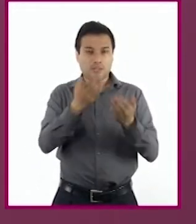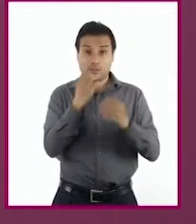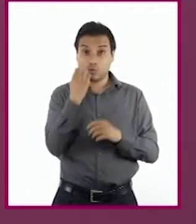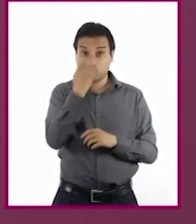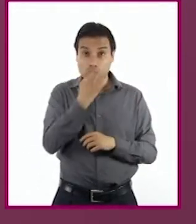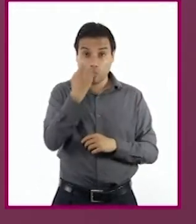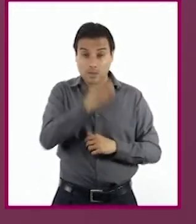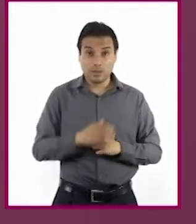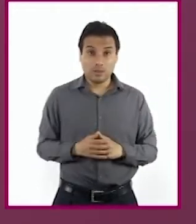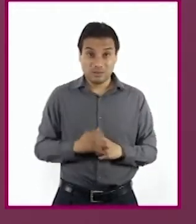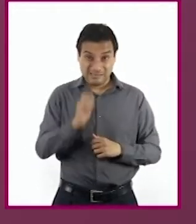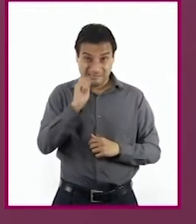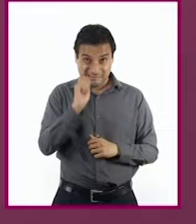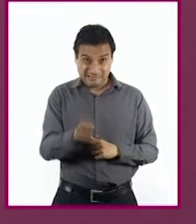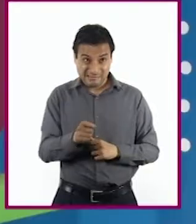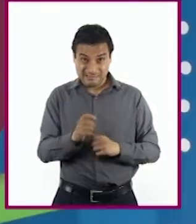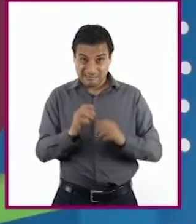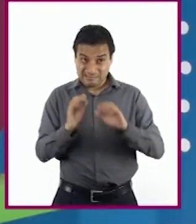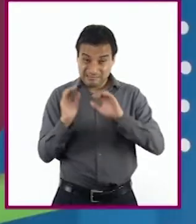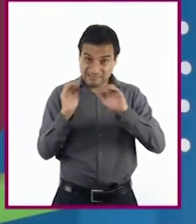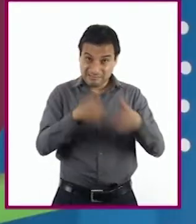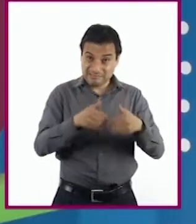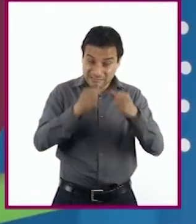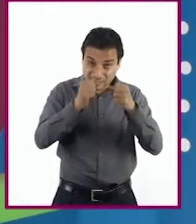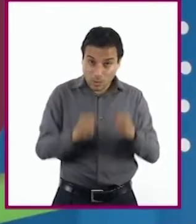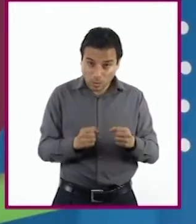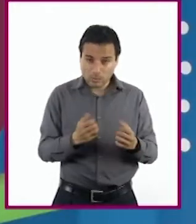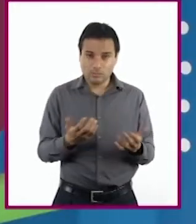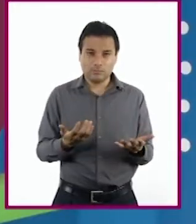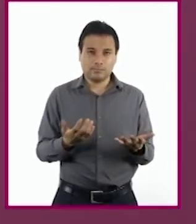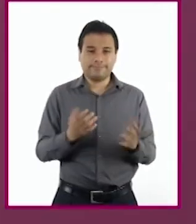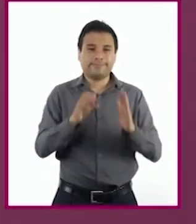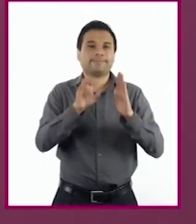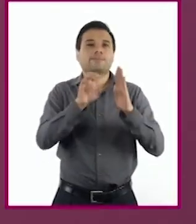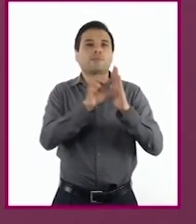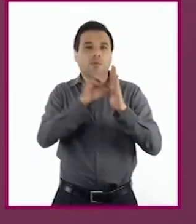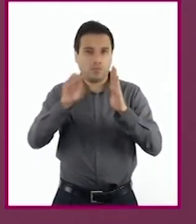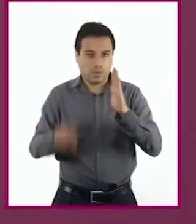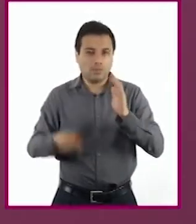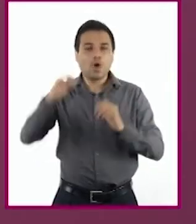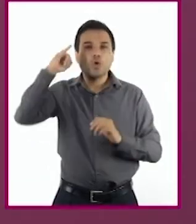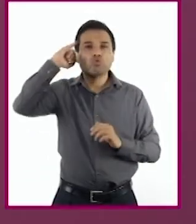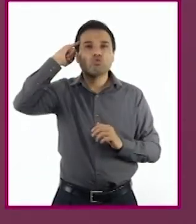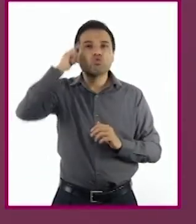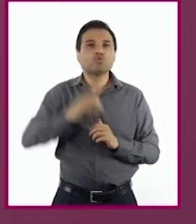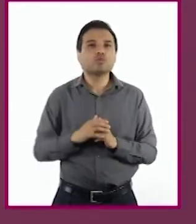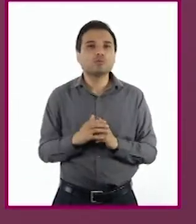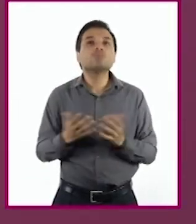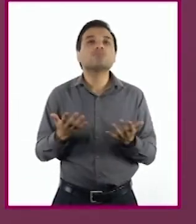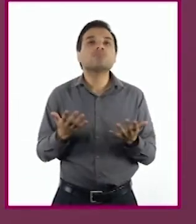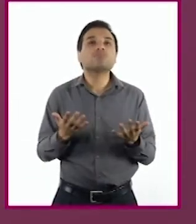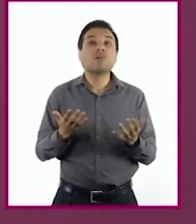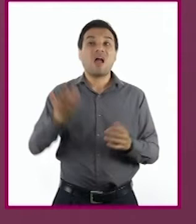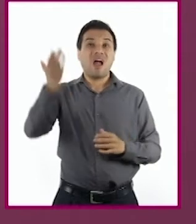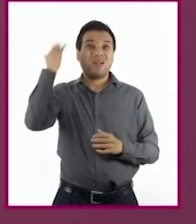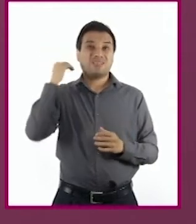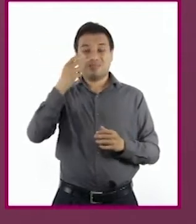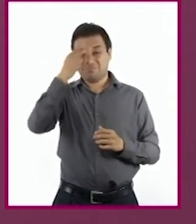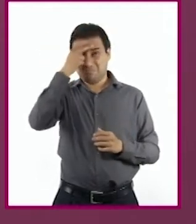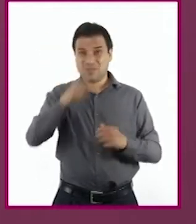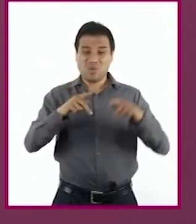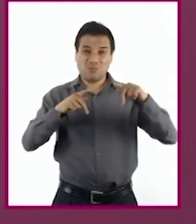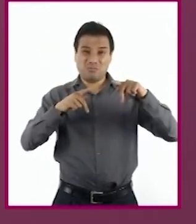garantiza que puedan acceder al derecho. Piensen en la población indígena. Durante mucho tiempo la sociedad mexicana